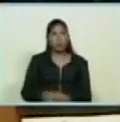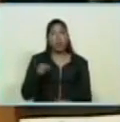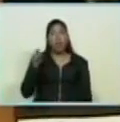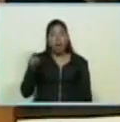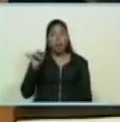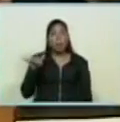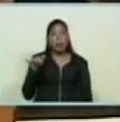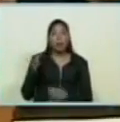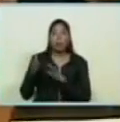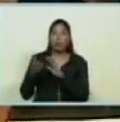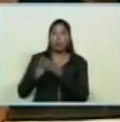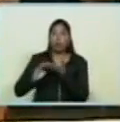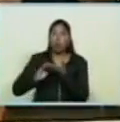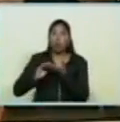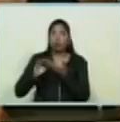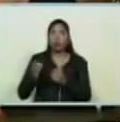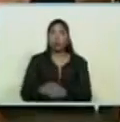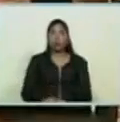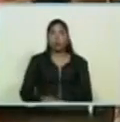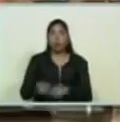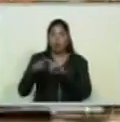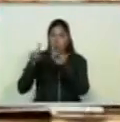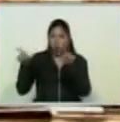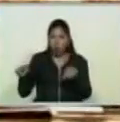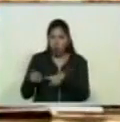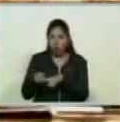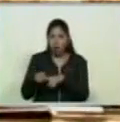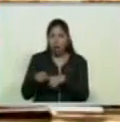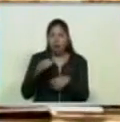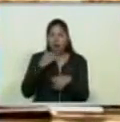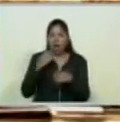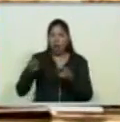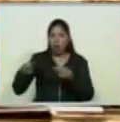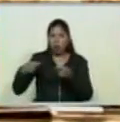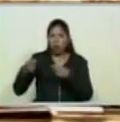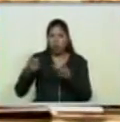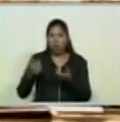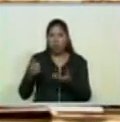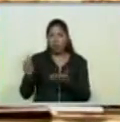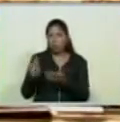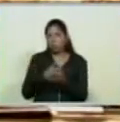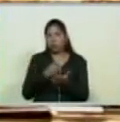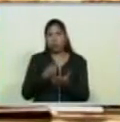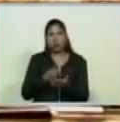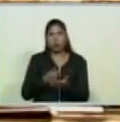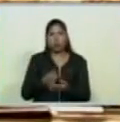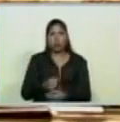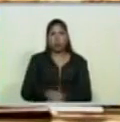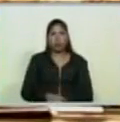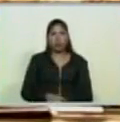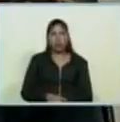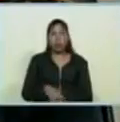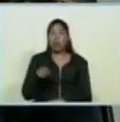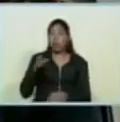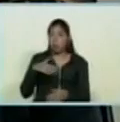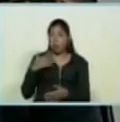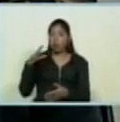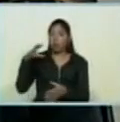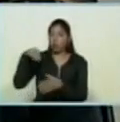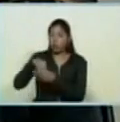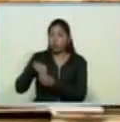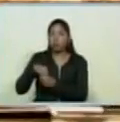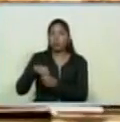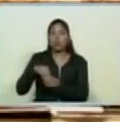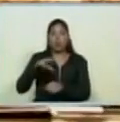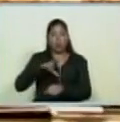buscar. Y allí a ese galpón, a ese local, a esa unidad, entonces llegan los médicos, llego a la Guardia